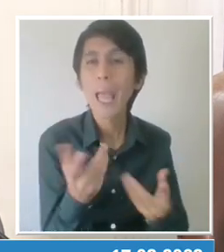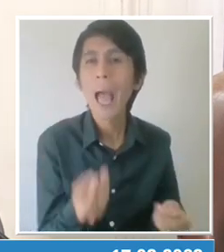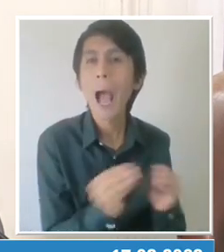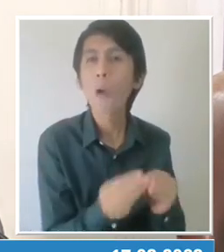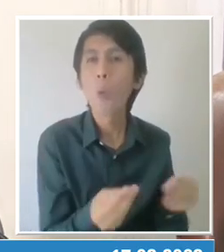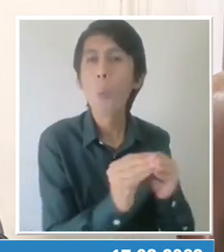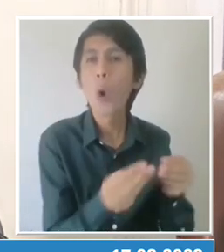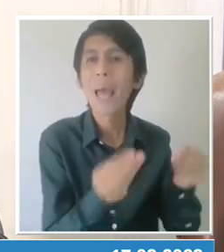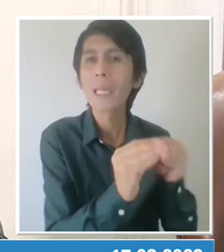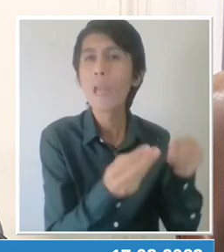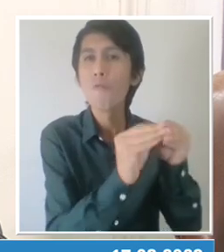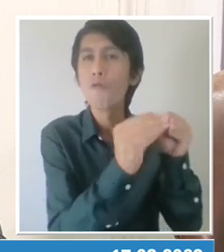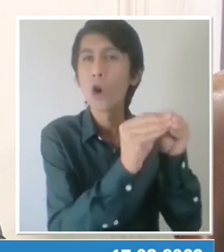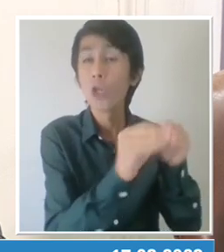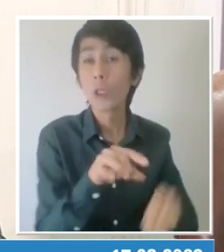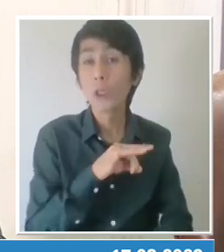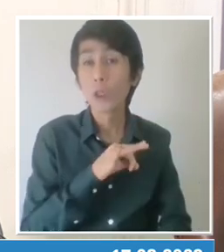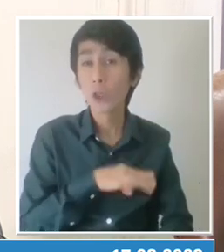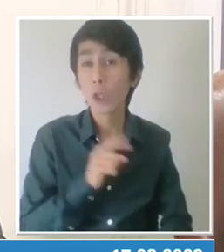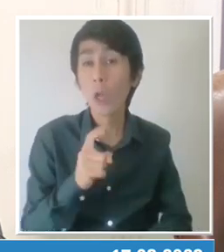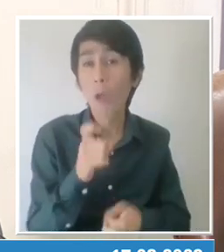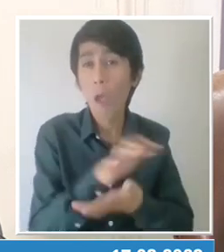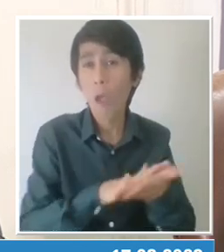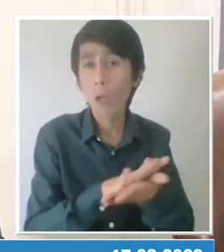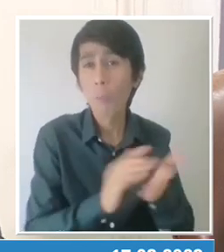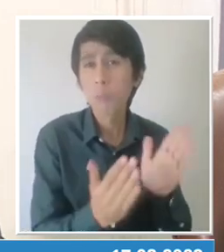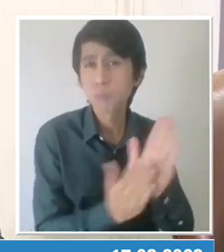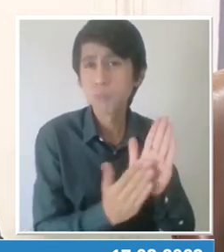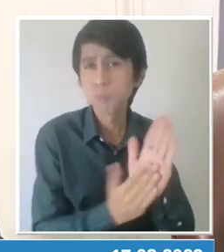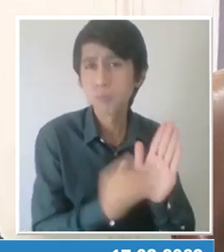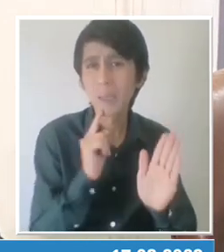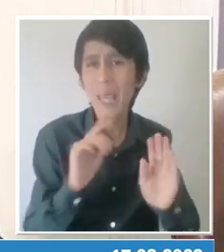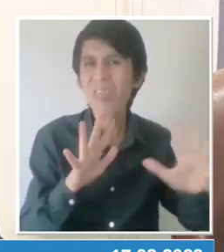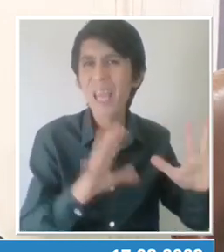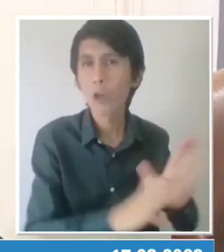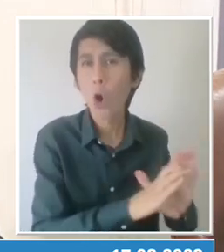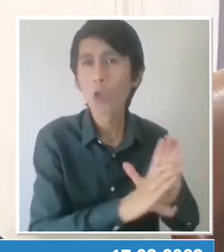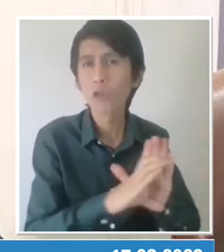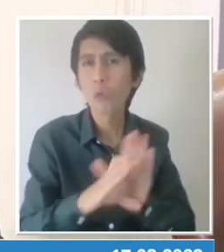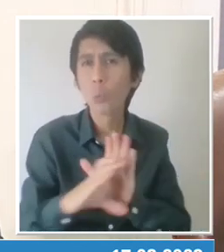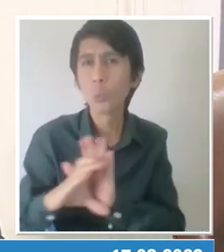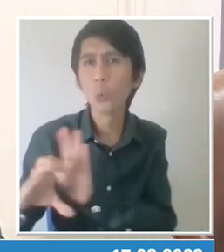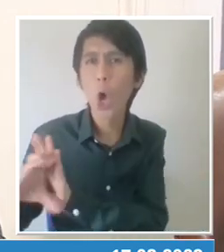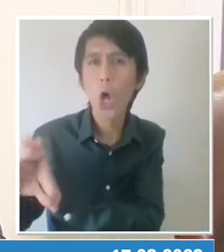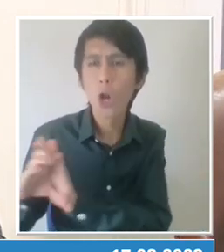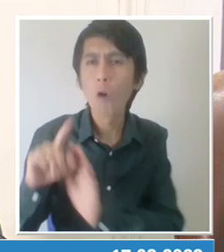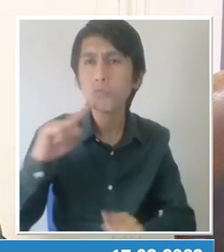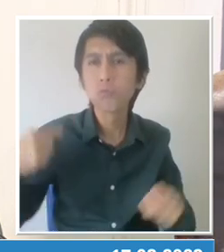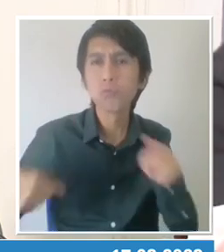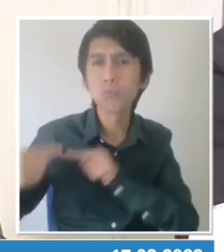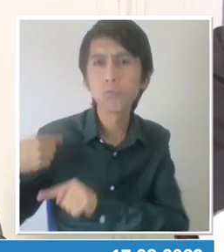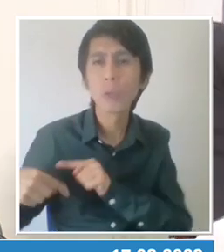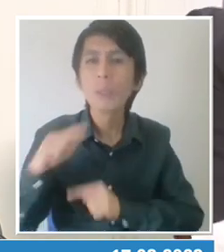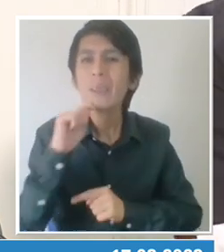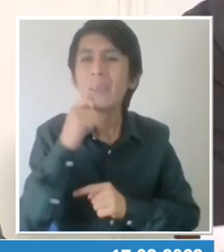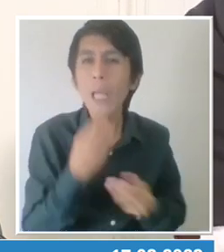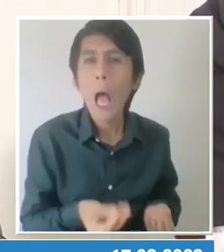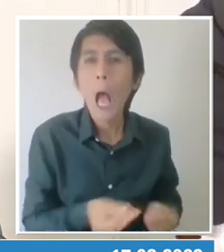10 constituciones con el nombre de tales que significan una acumulación muy grande